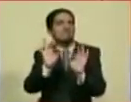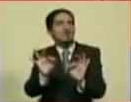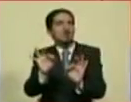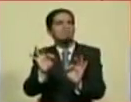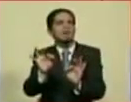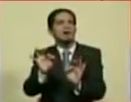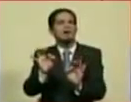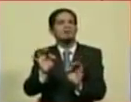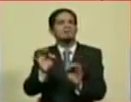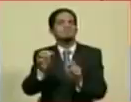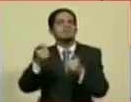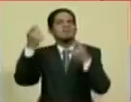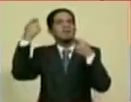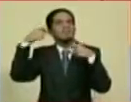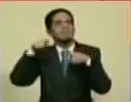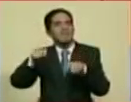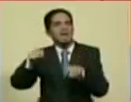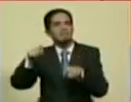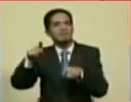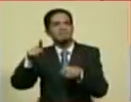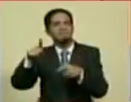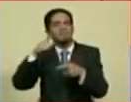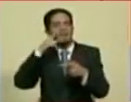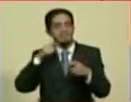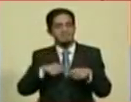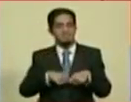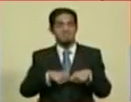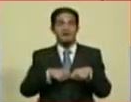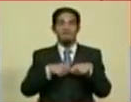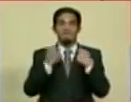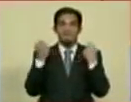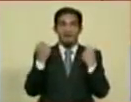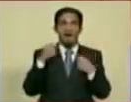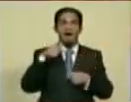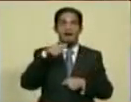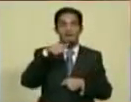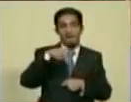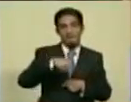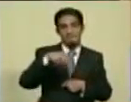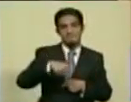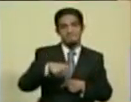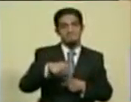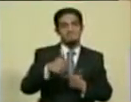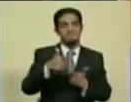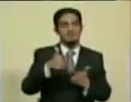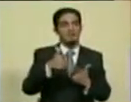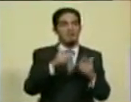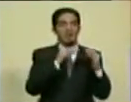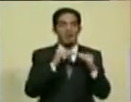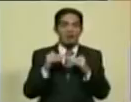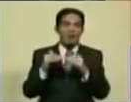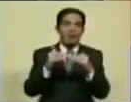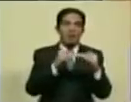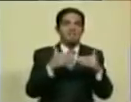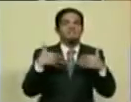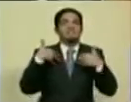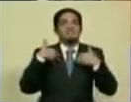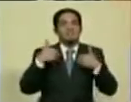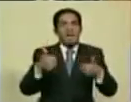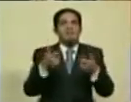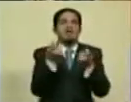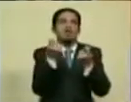ello pretender afectar el curso virtuoso, sano,